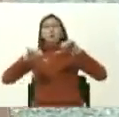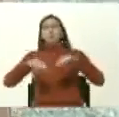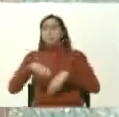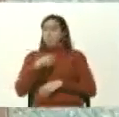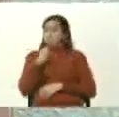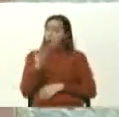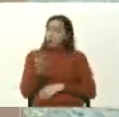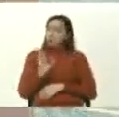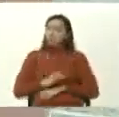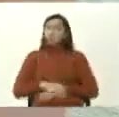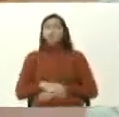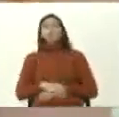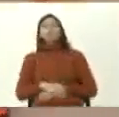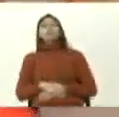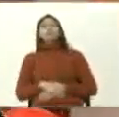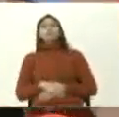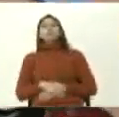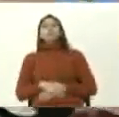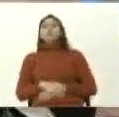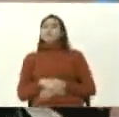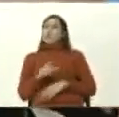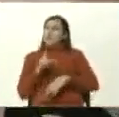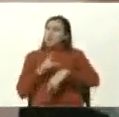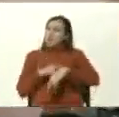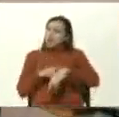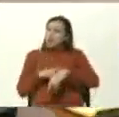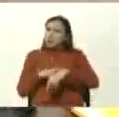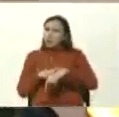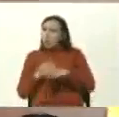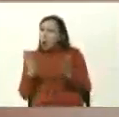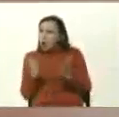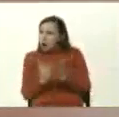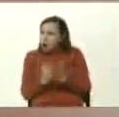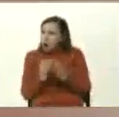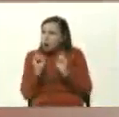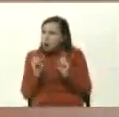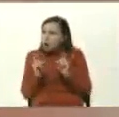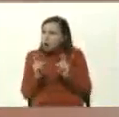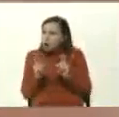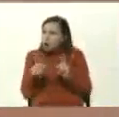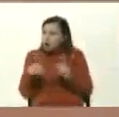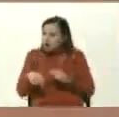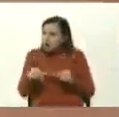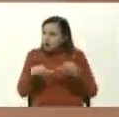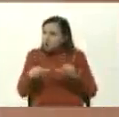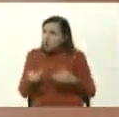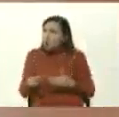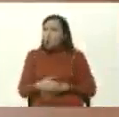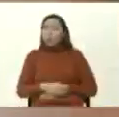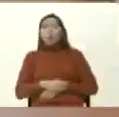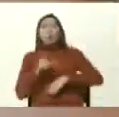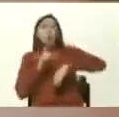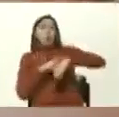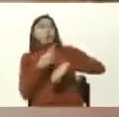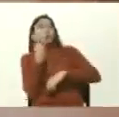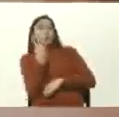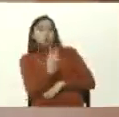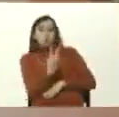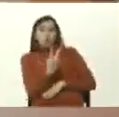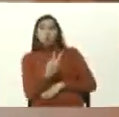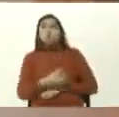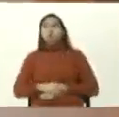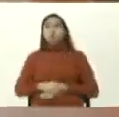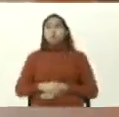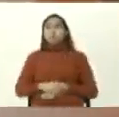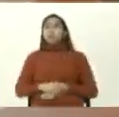bien. ¿Y qué tiempo dura la clase con nuestros muchachos acá en el laboratorio? Debe durar 2 horas académicas.